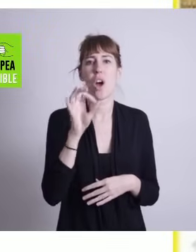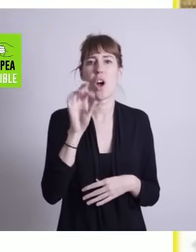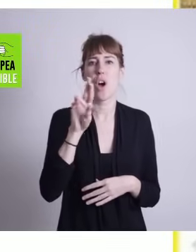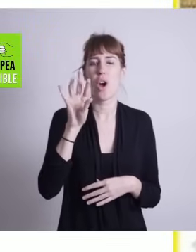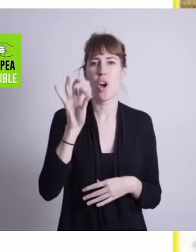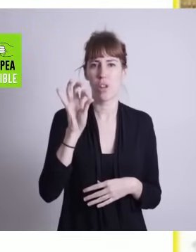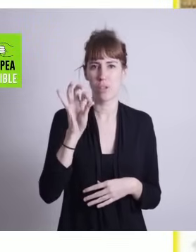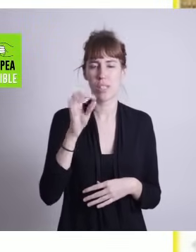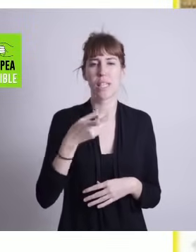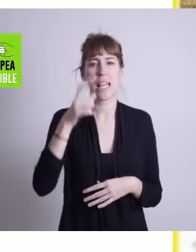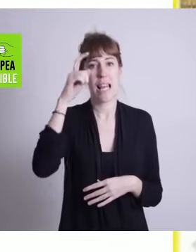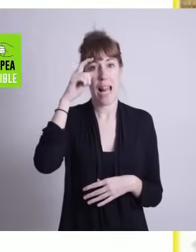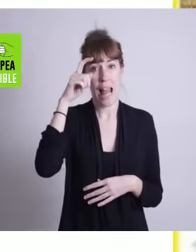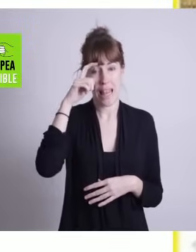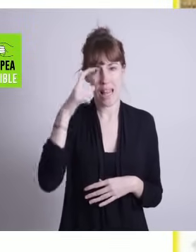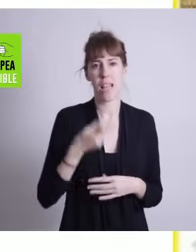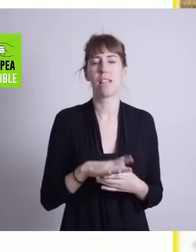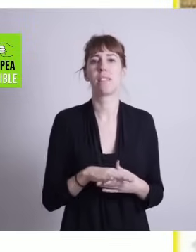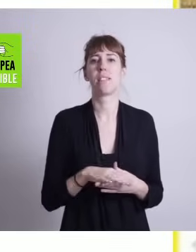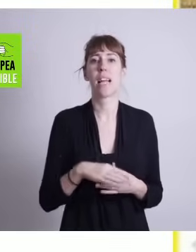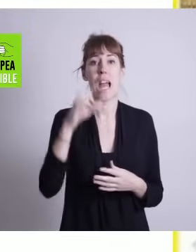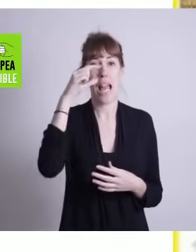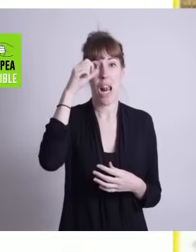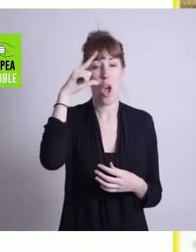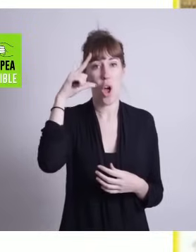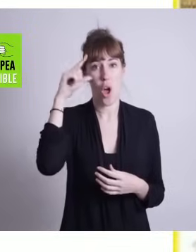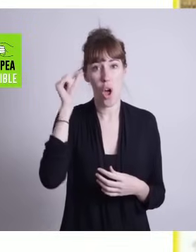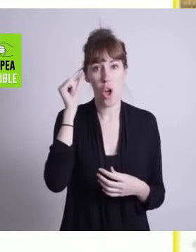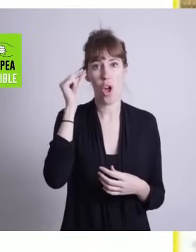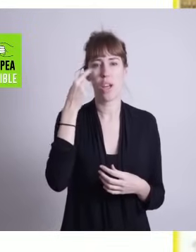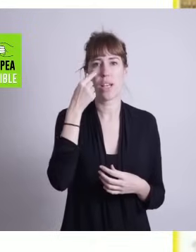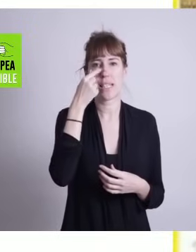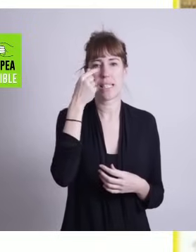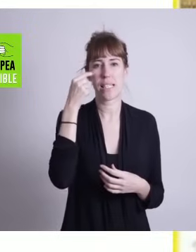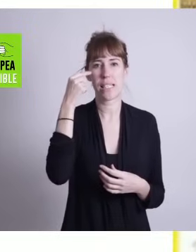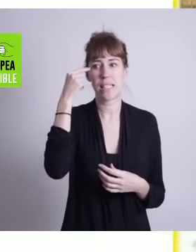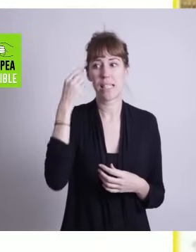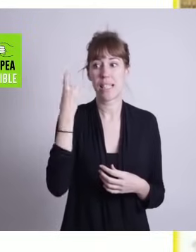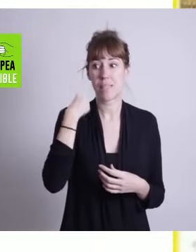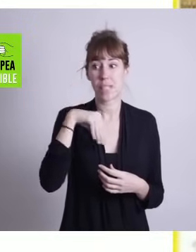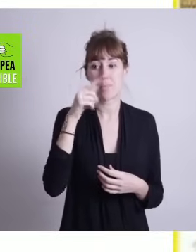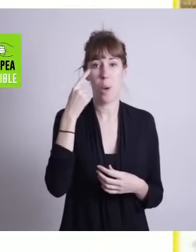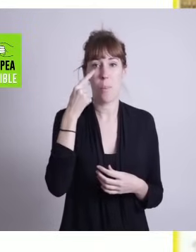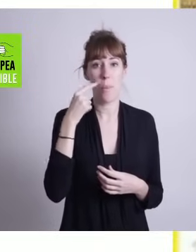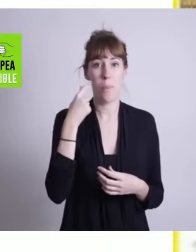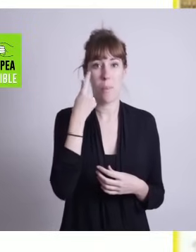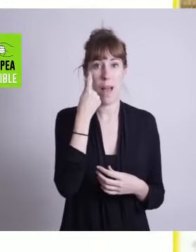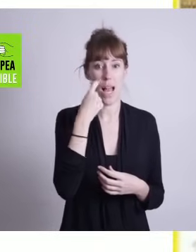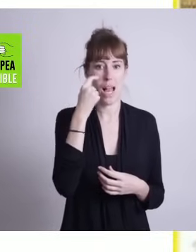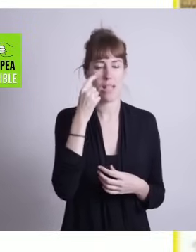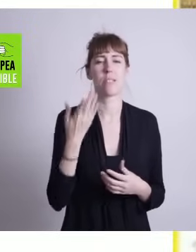Vemos la ceja, el ojo en sí, el iris y estos dos palitos que aparecen aquí abajo. Si lo